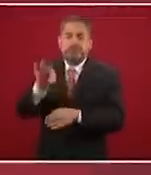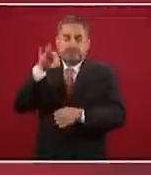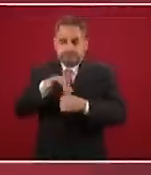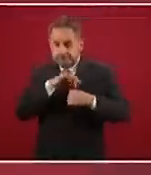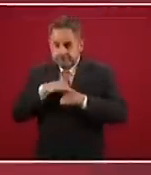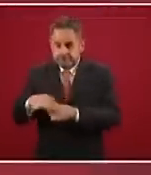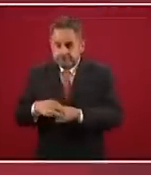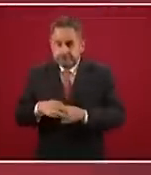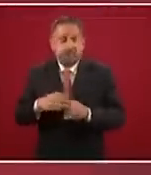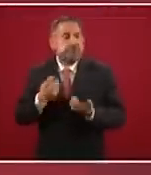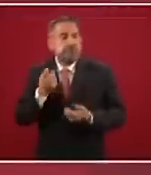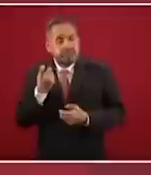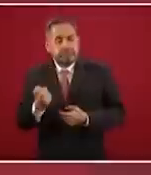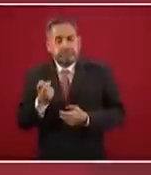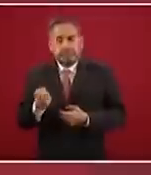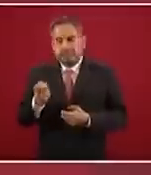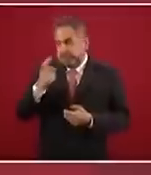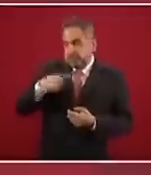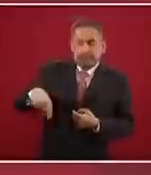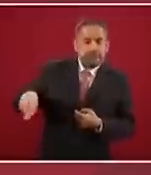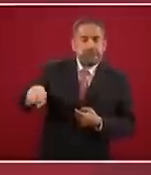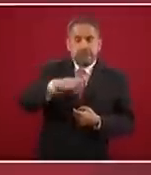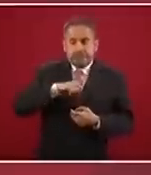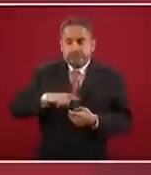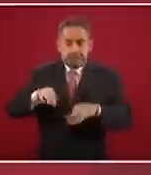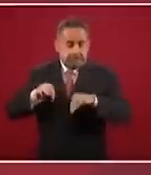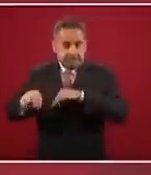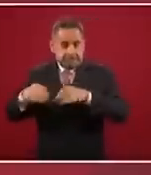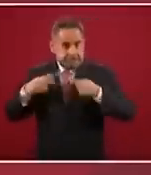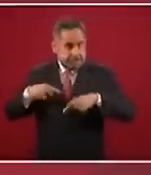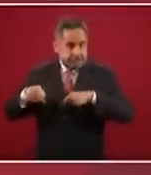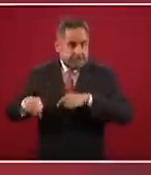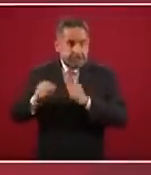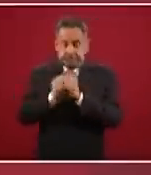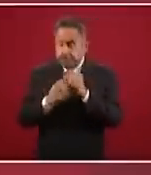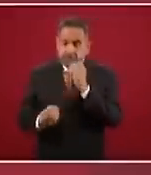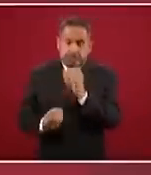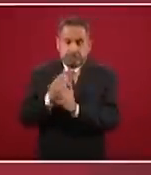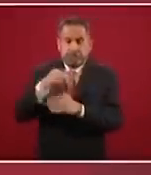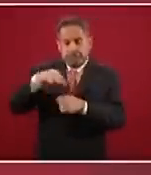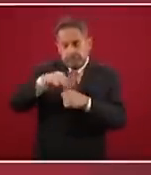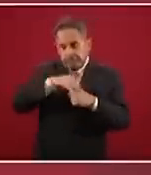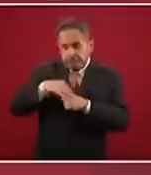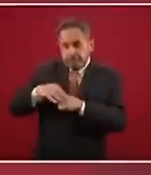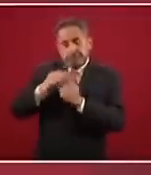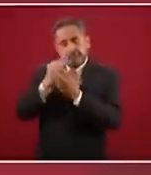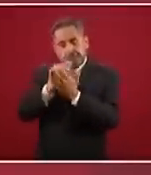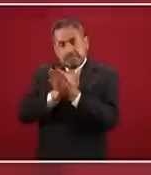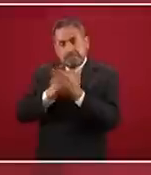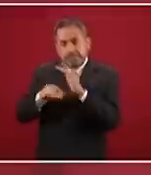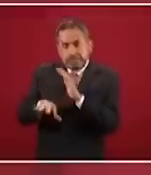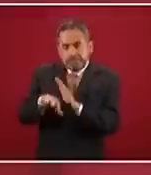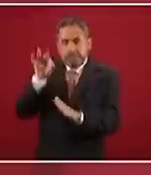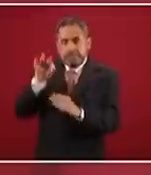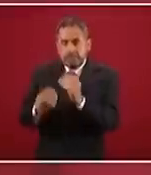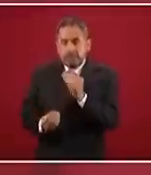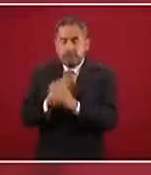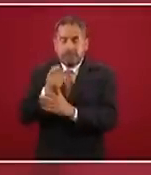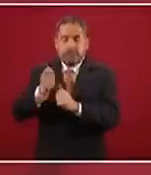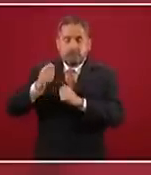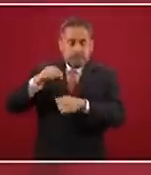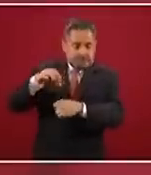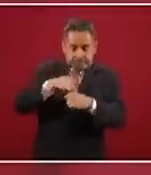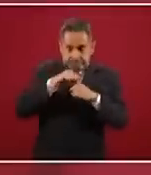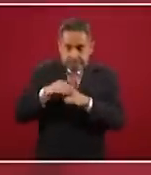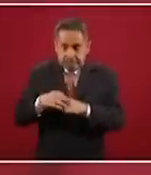por ello que los trabajadores tendrán que, a través de este procedimiento de elecciones, elegir a ese cargo. En caso